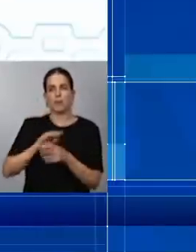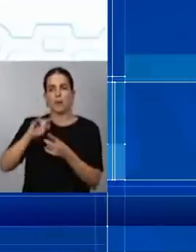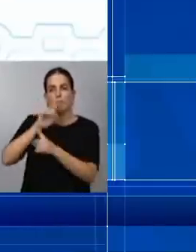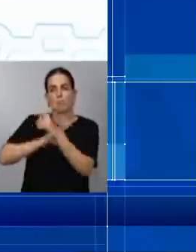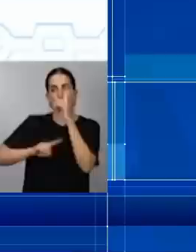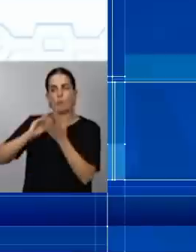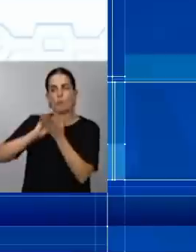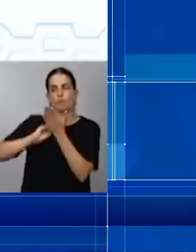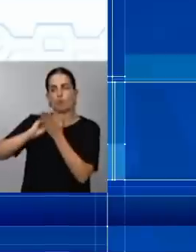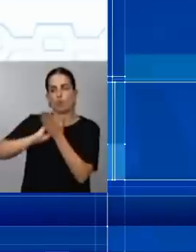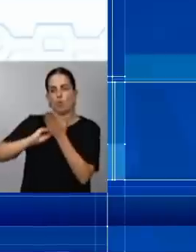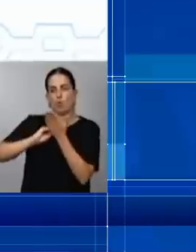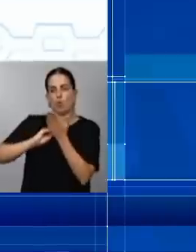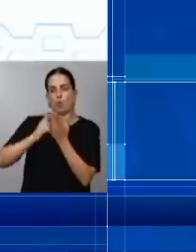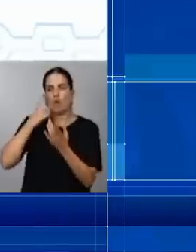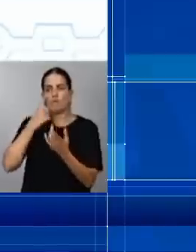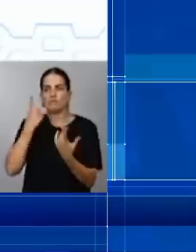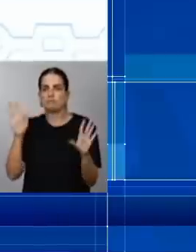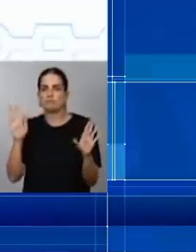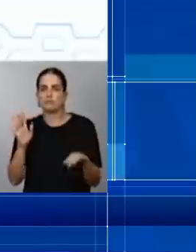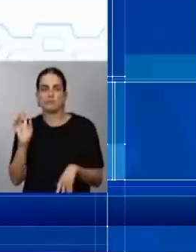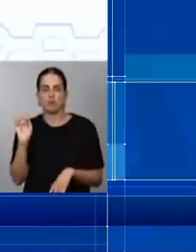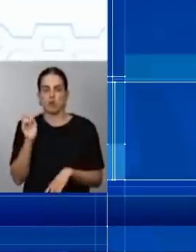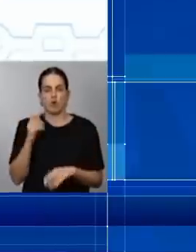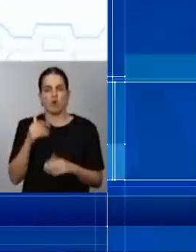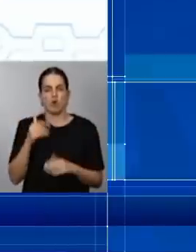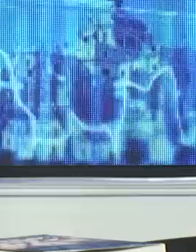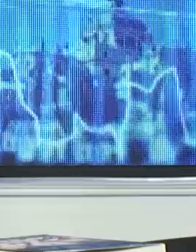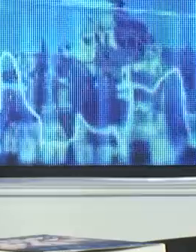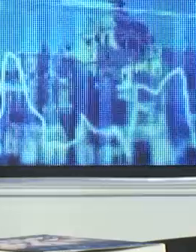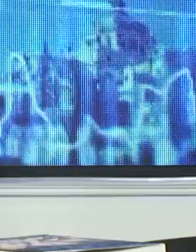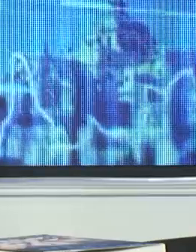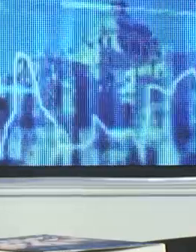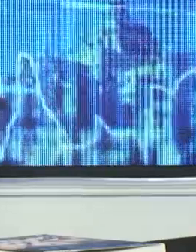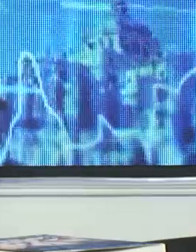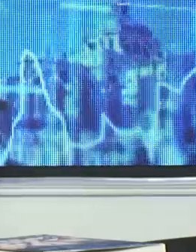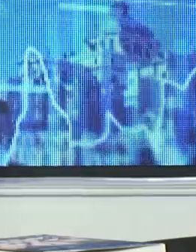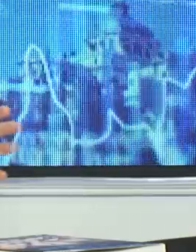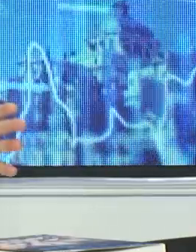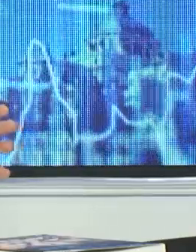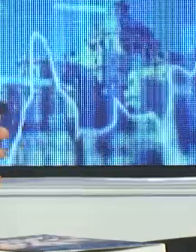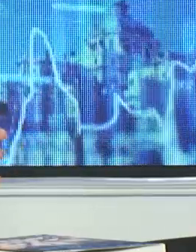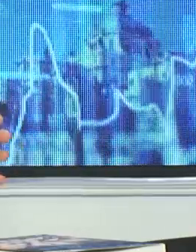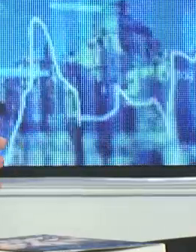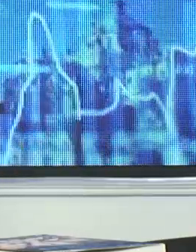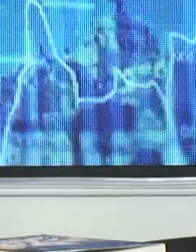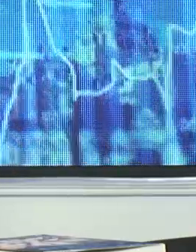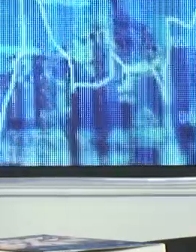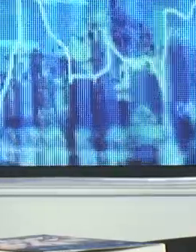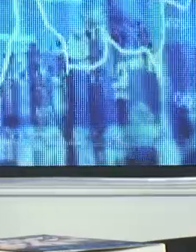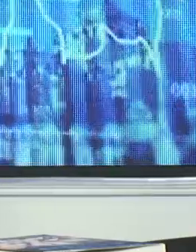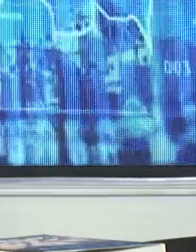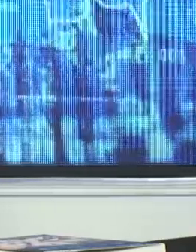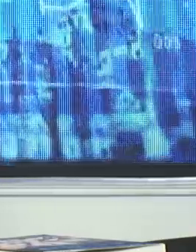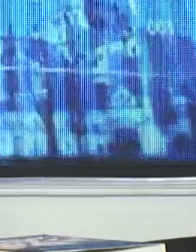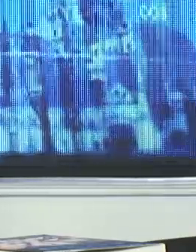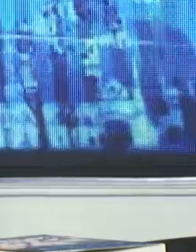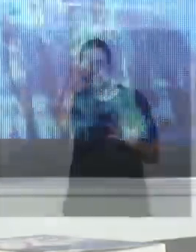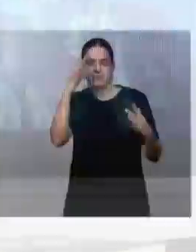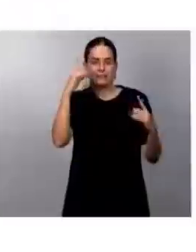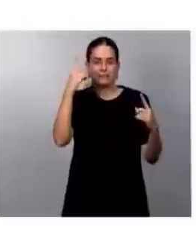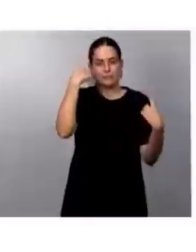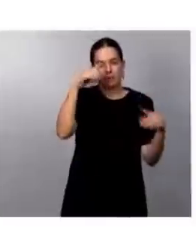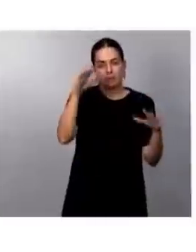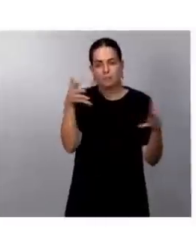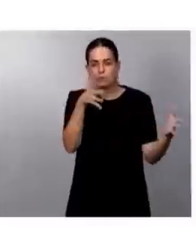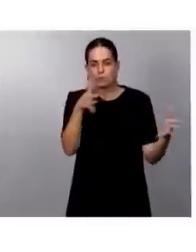muchos años de parálisis antes de que yo llegara al gobierno. Pues suerte que llegó, porque si no, no sabemos qué hubiera podido pasar. Y